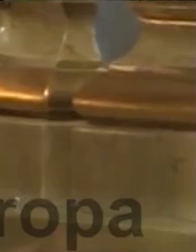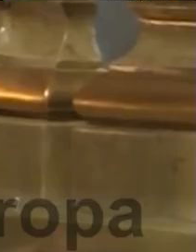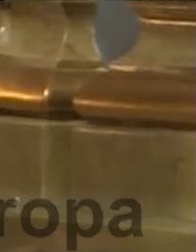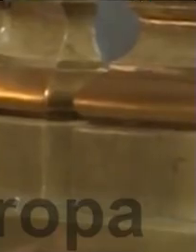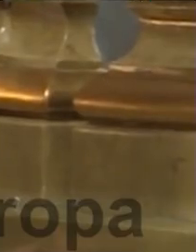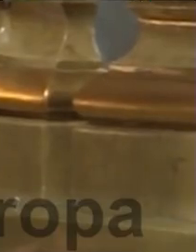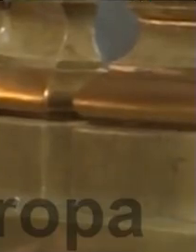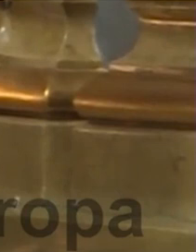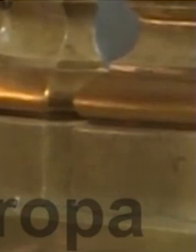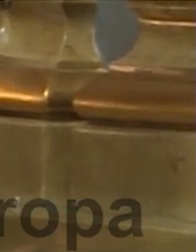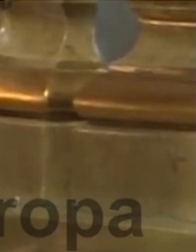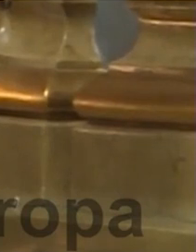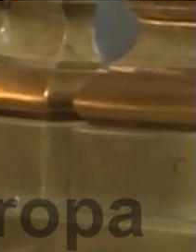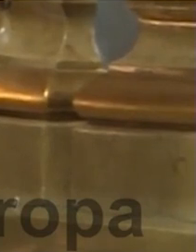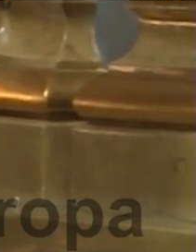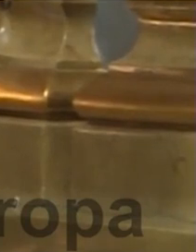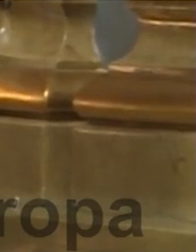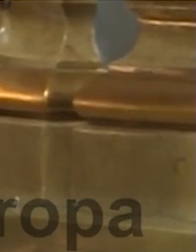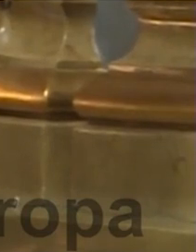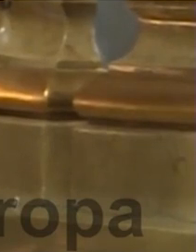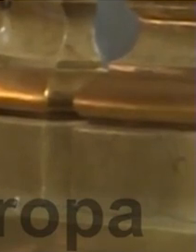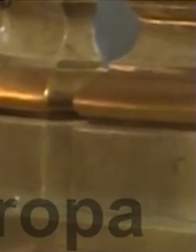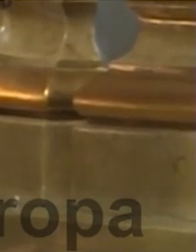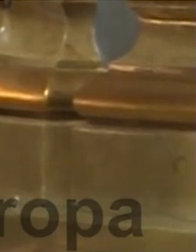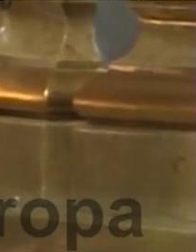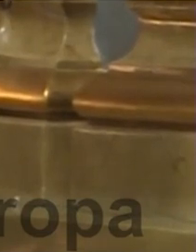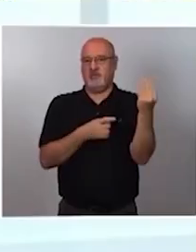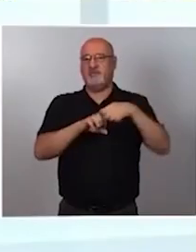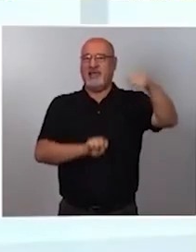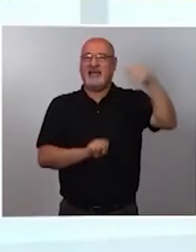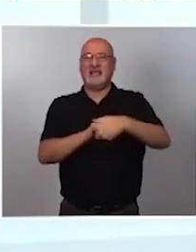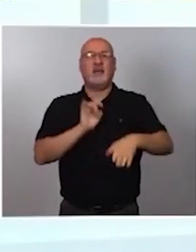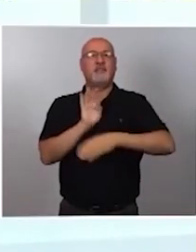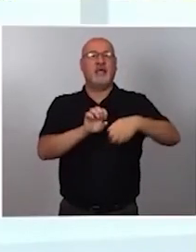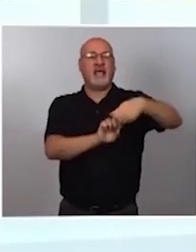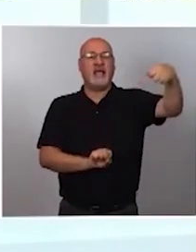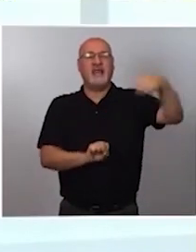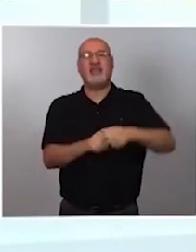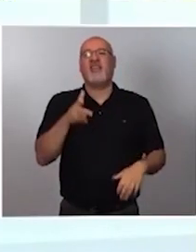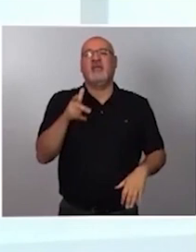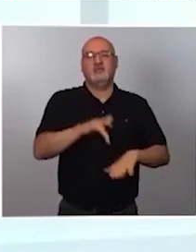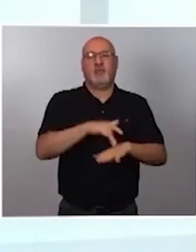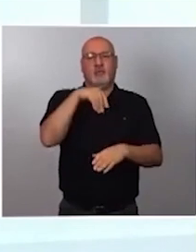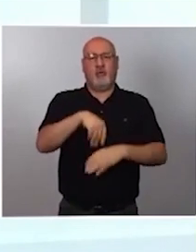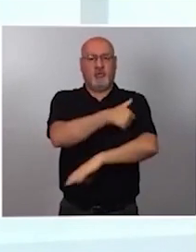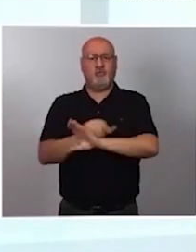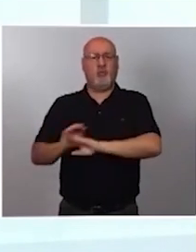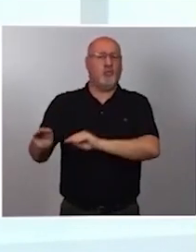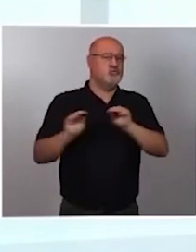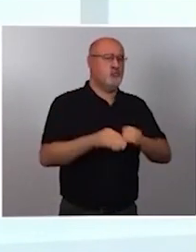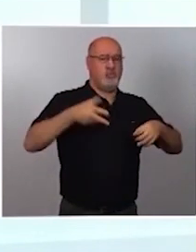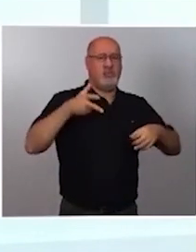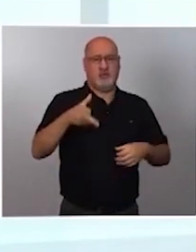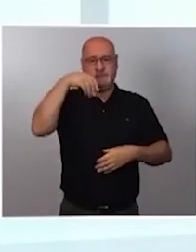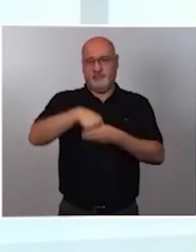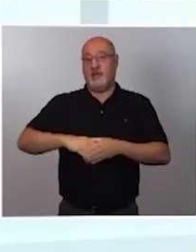decoroso. Esa es la crítica fundamental que le han hecho los representantes de las asociaciones mayoritarias para la representación de los profesionales